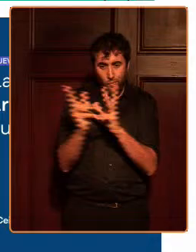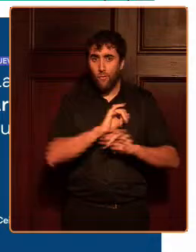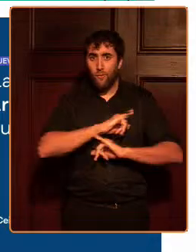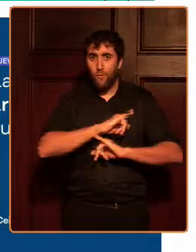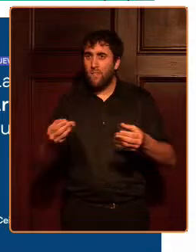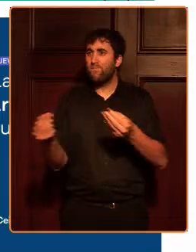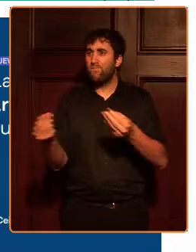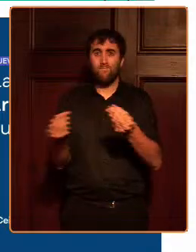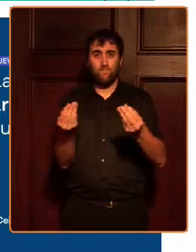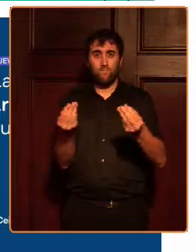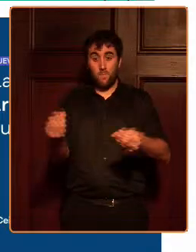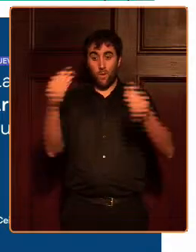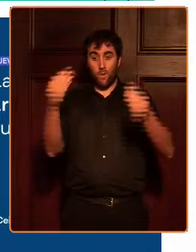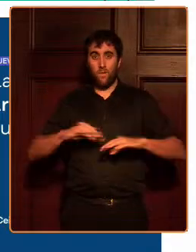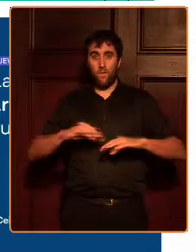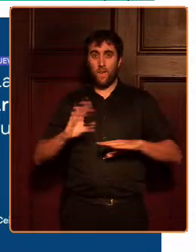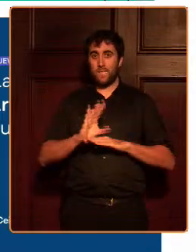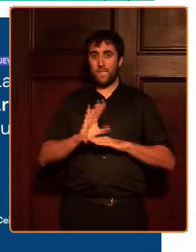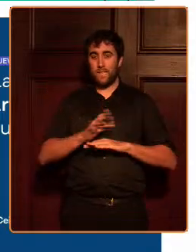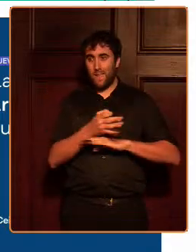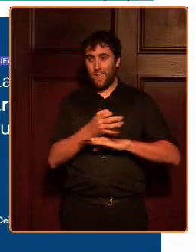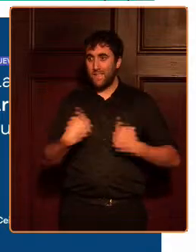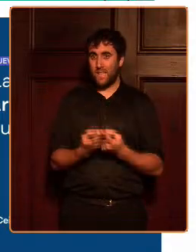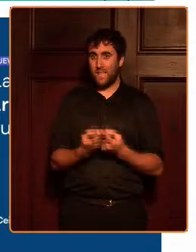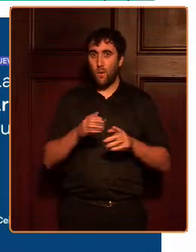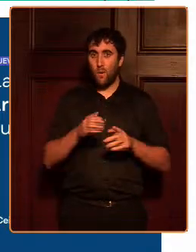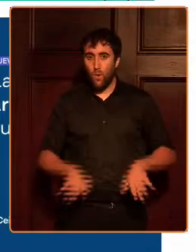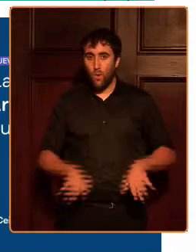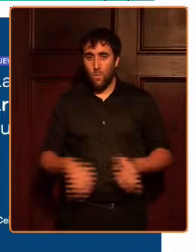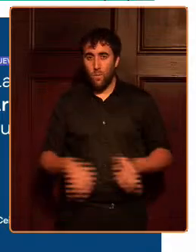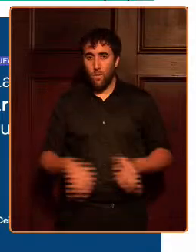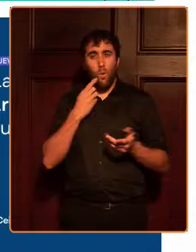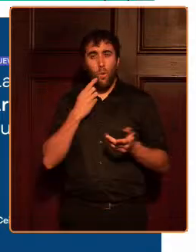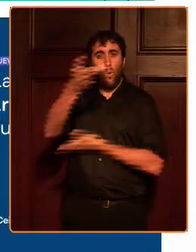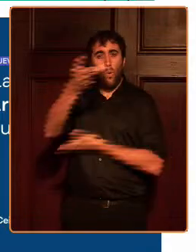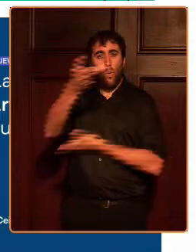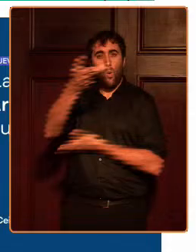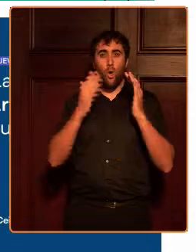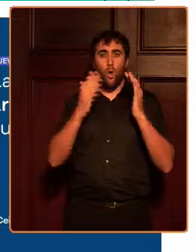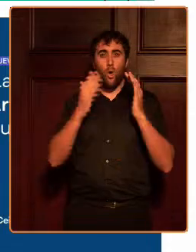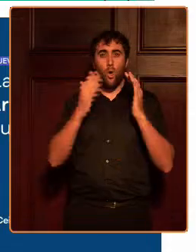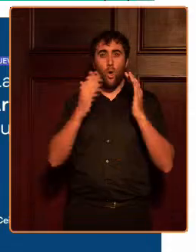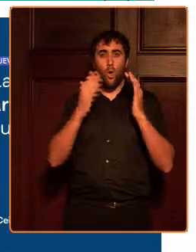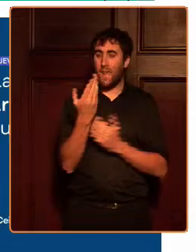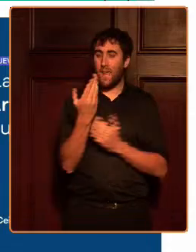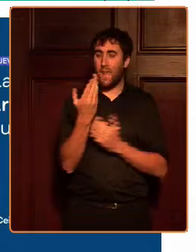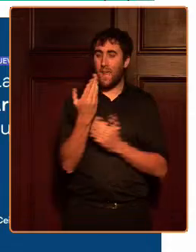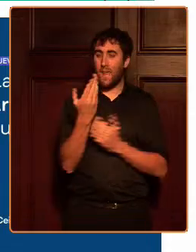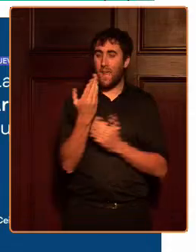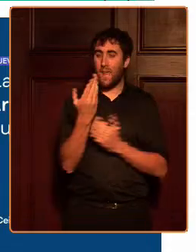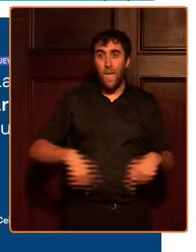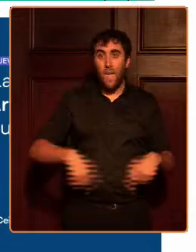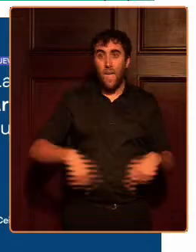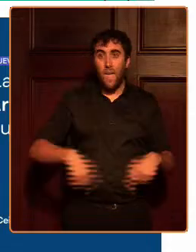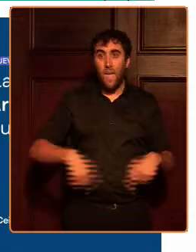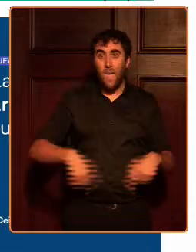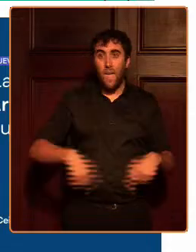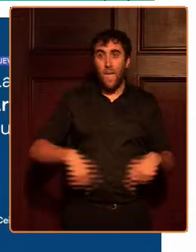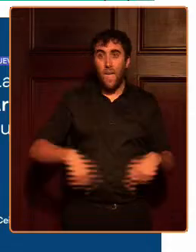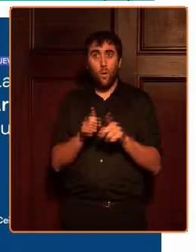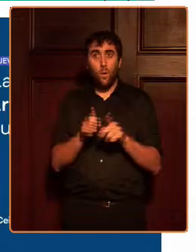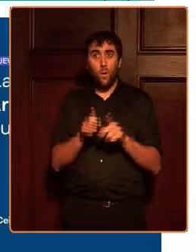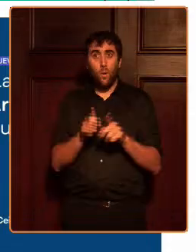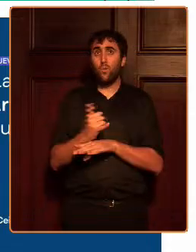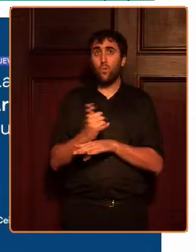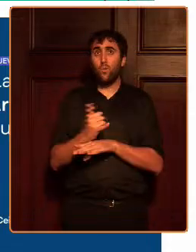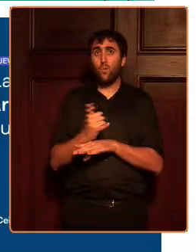Muchas veces tratamos de co-crear con estudiantes, docentes, con la comunidad educativa y participan de estos proyectos las instituciones